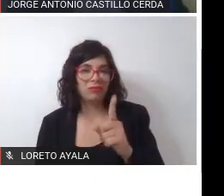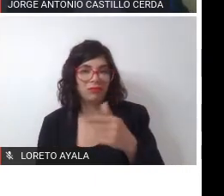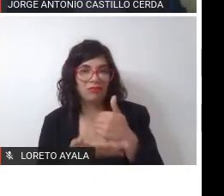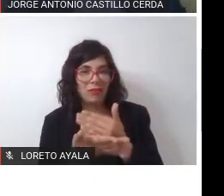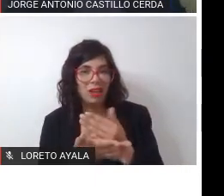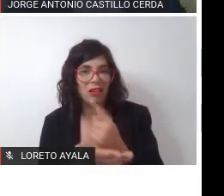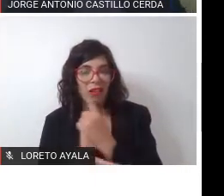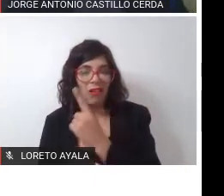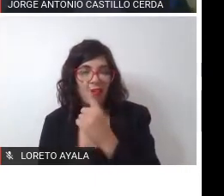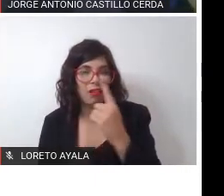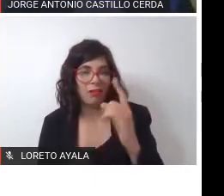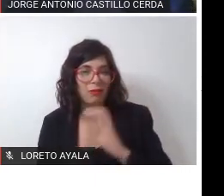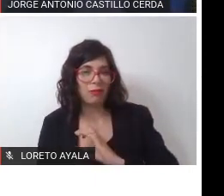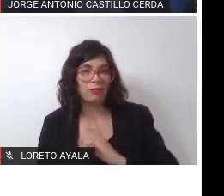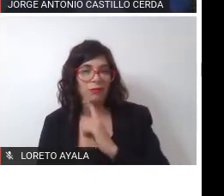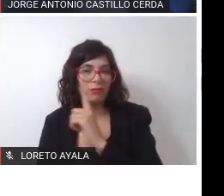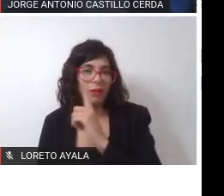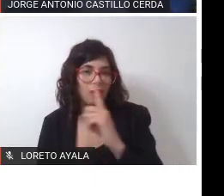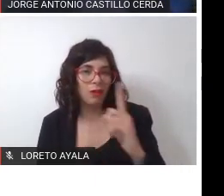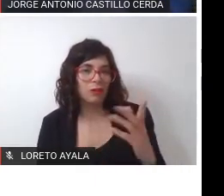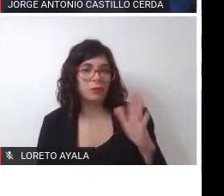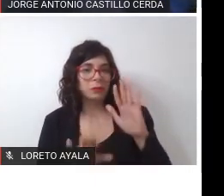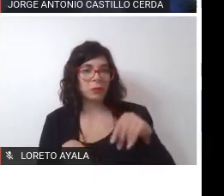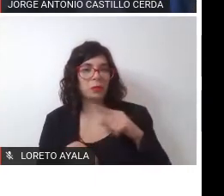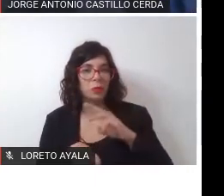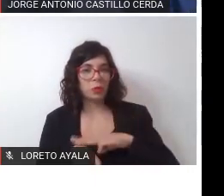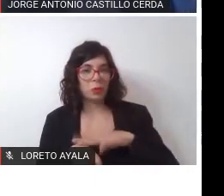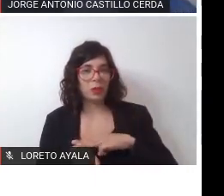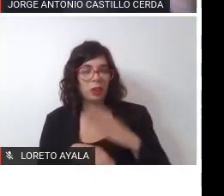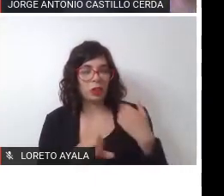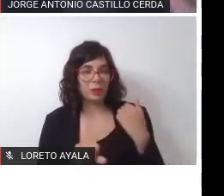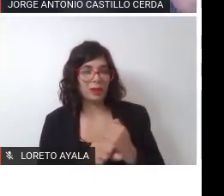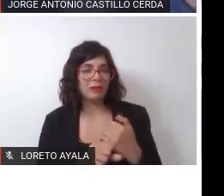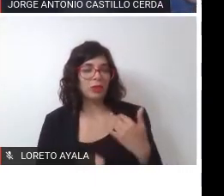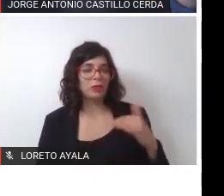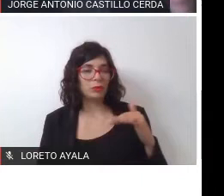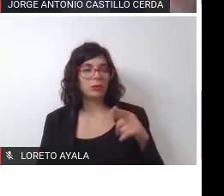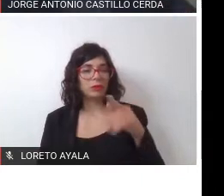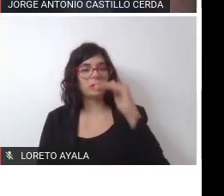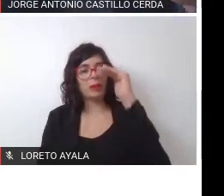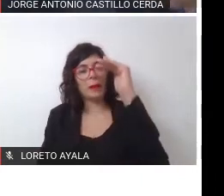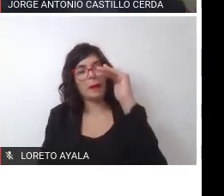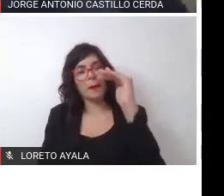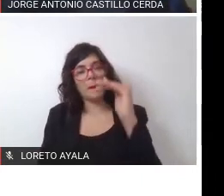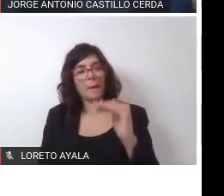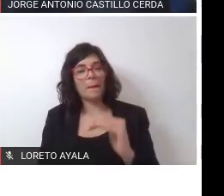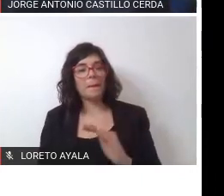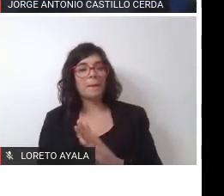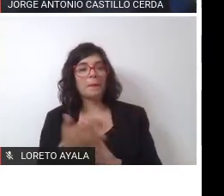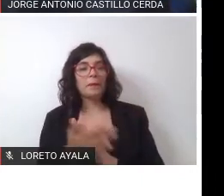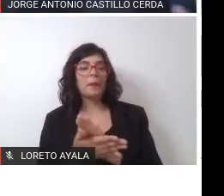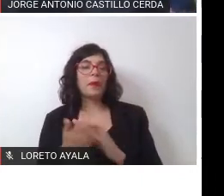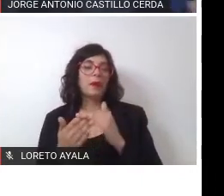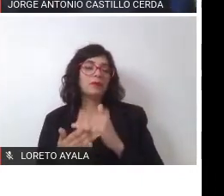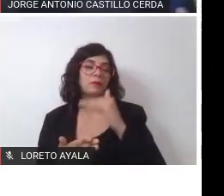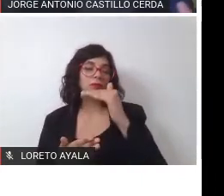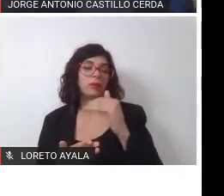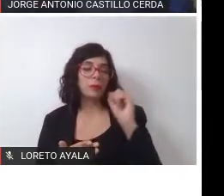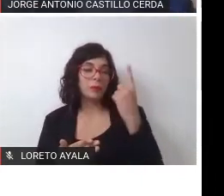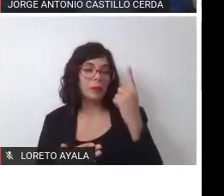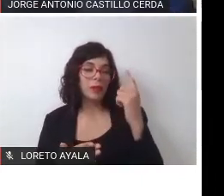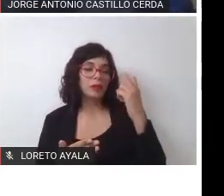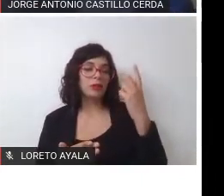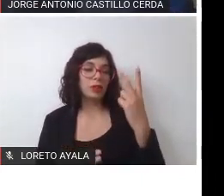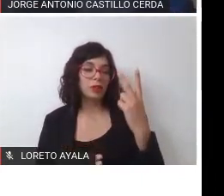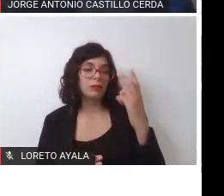distintos cursos y trabajar con ellos en el mismo momento. Así que aquí está la estación 2, la 3, la estación 4, en cómo él